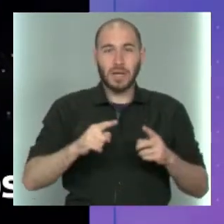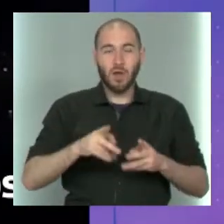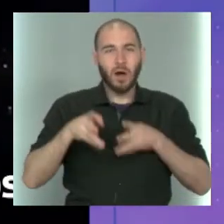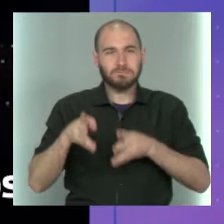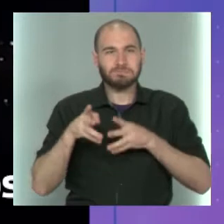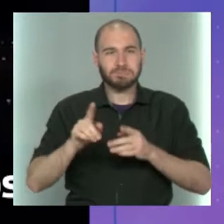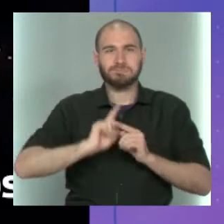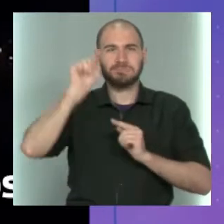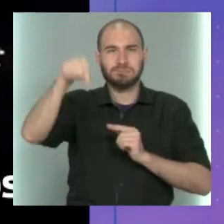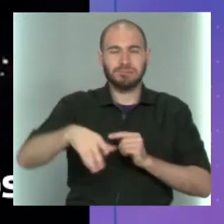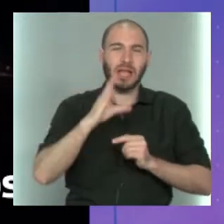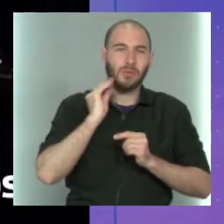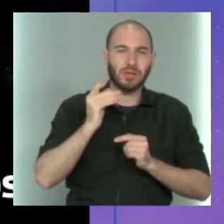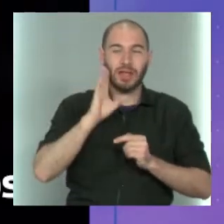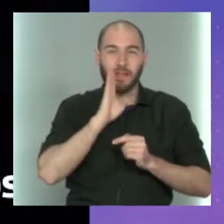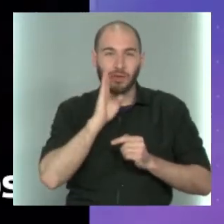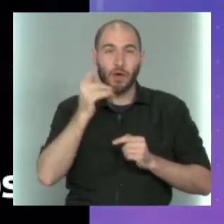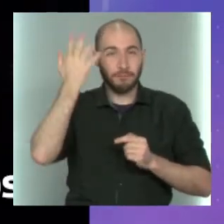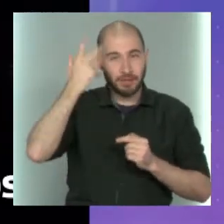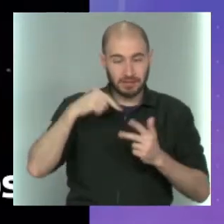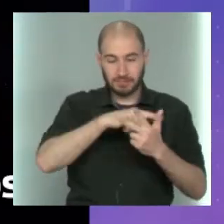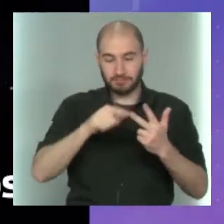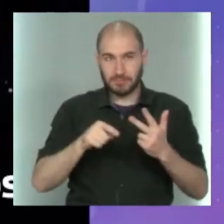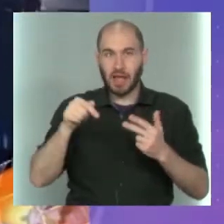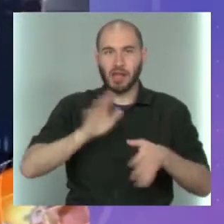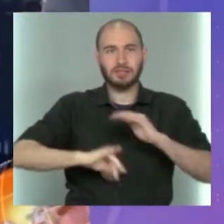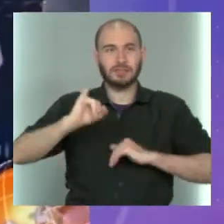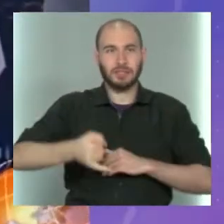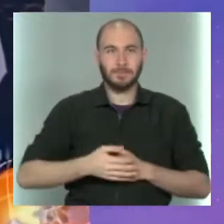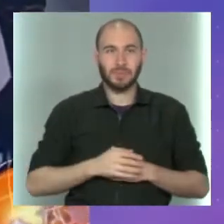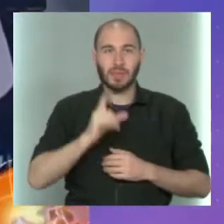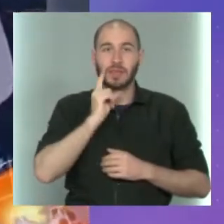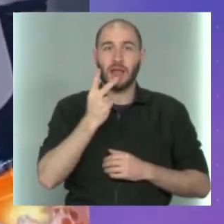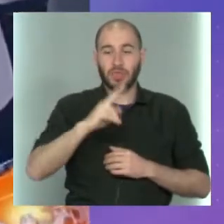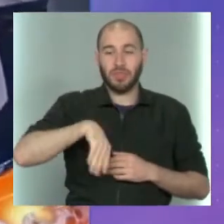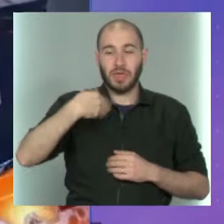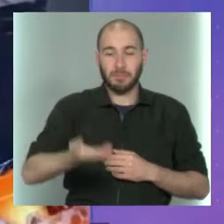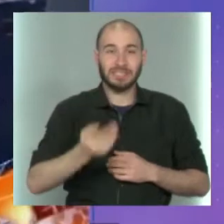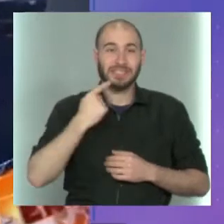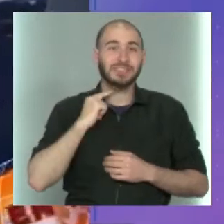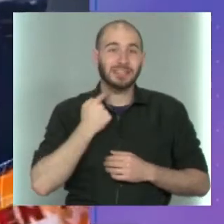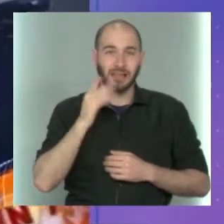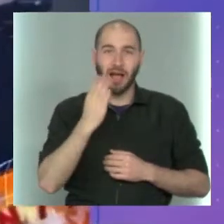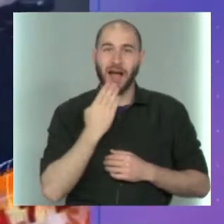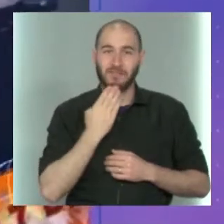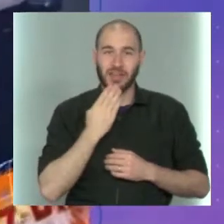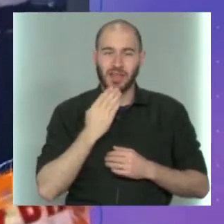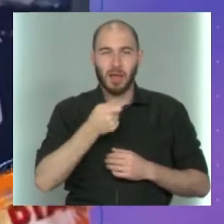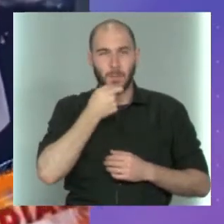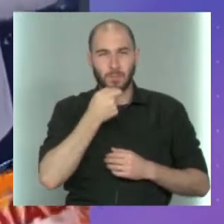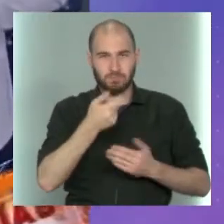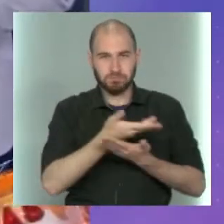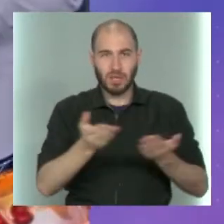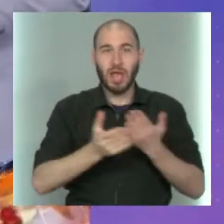con los misiles de Reino Unido, Estados Unidos y Francia de todas maneras se realizaron. 2 días después, el 13 de abril, en una rueda de prensa,